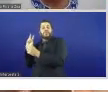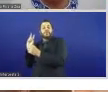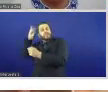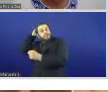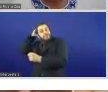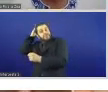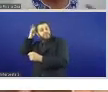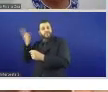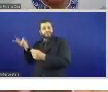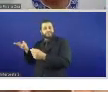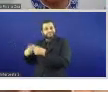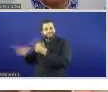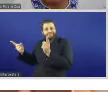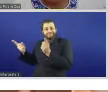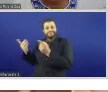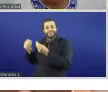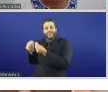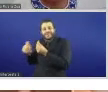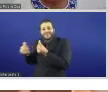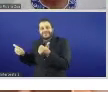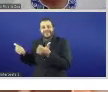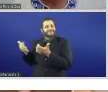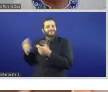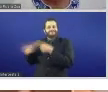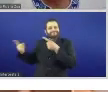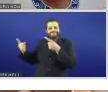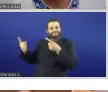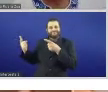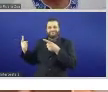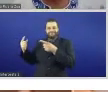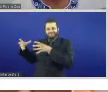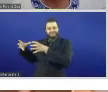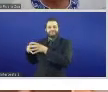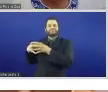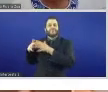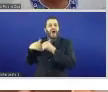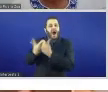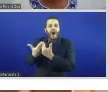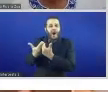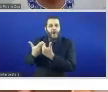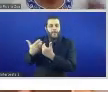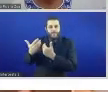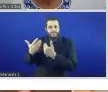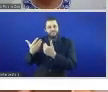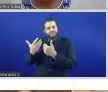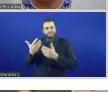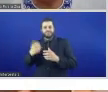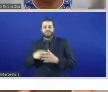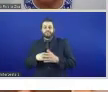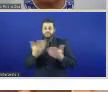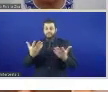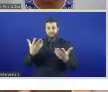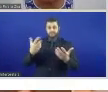empezamos a luchar por nuestros derechos y alguien nos tipifica feminista, pues